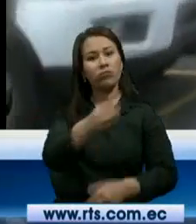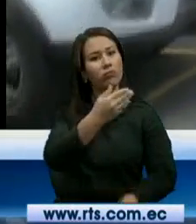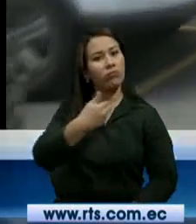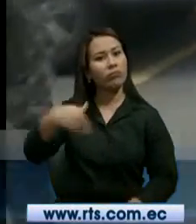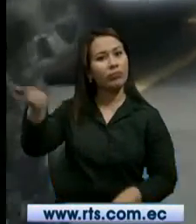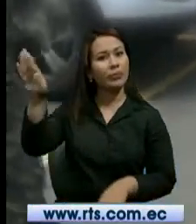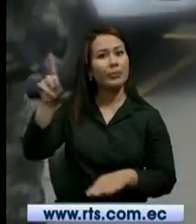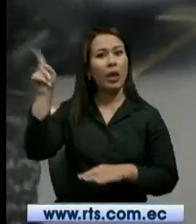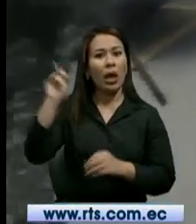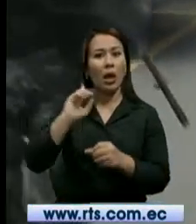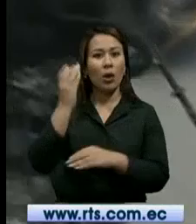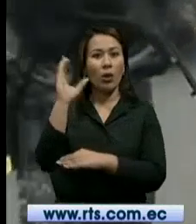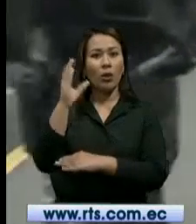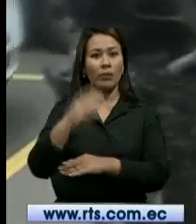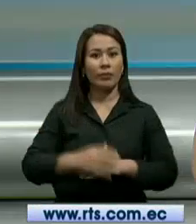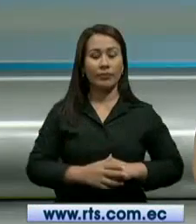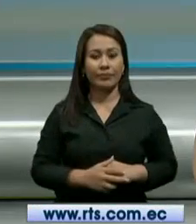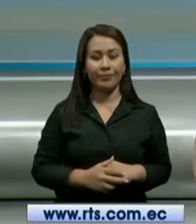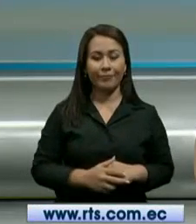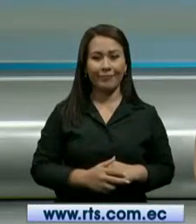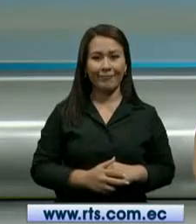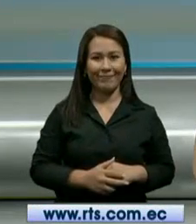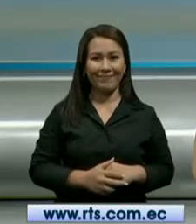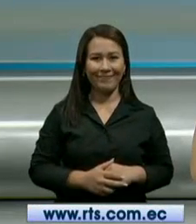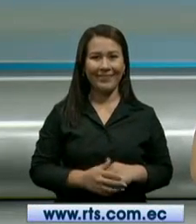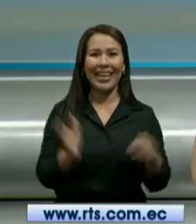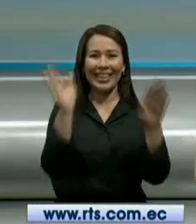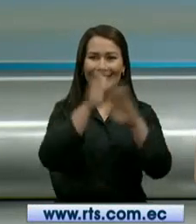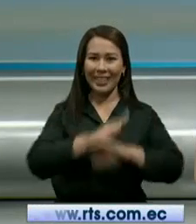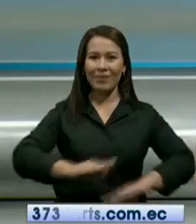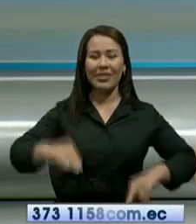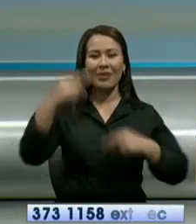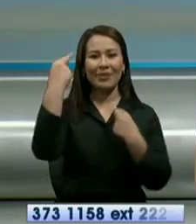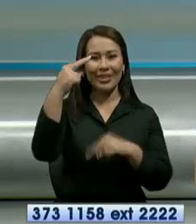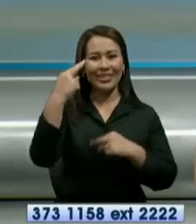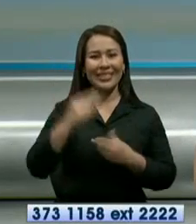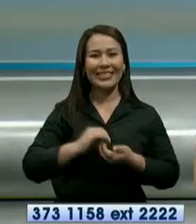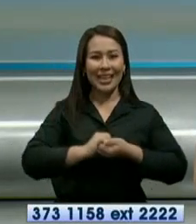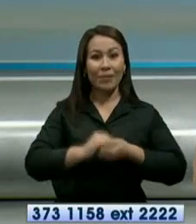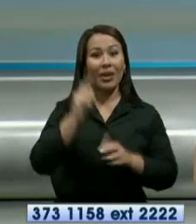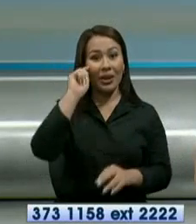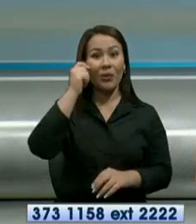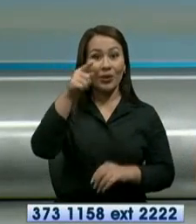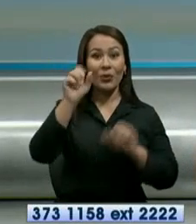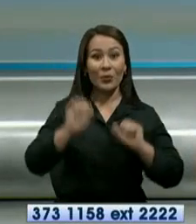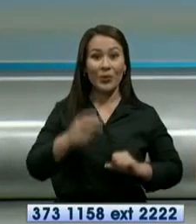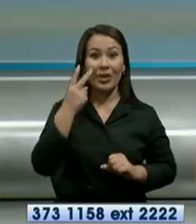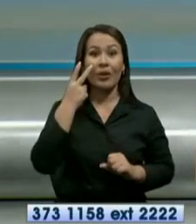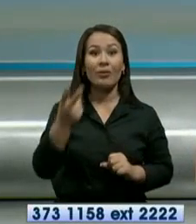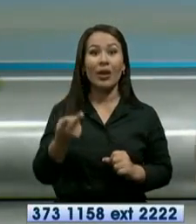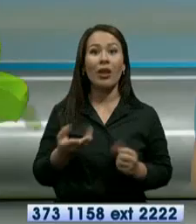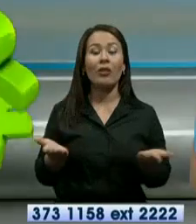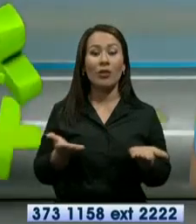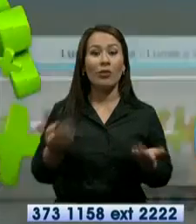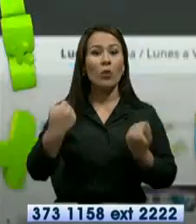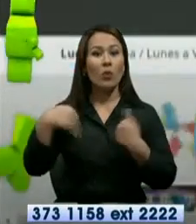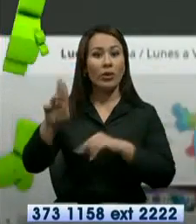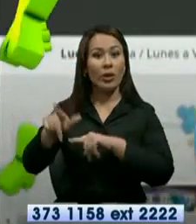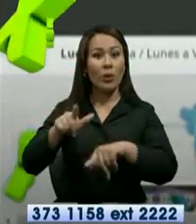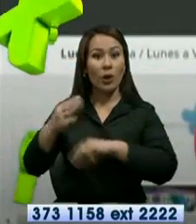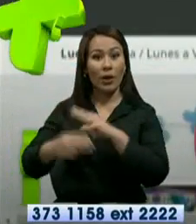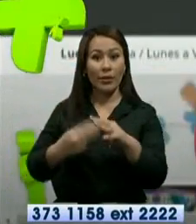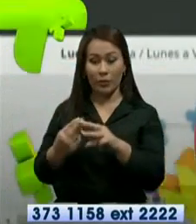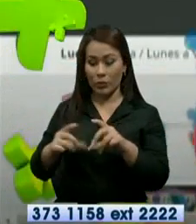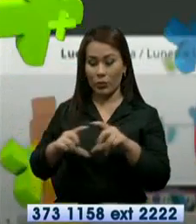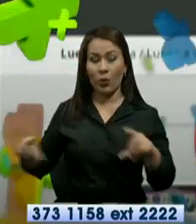informó Iván Casamen. De esta manera finalizamos. Recuerde que puede vernos desde cualquier parte del mundo a través del